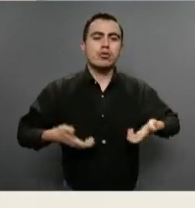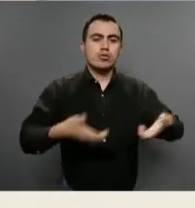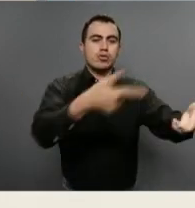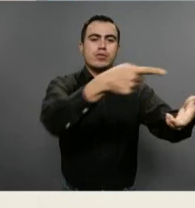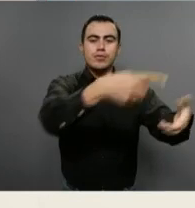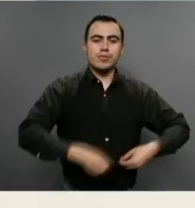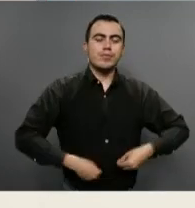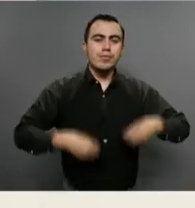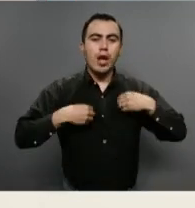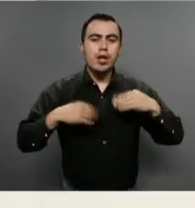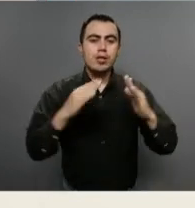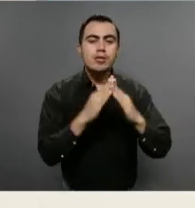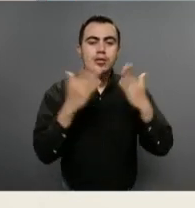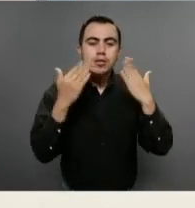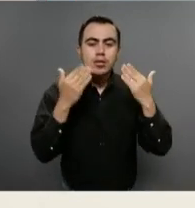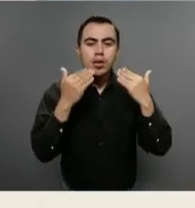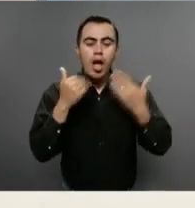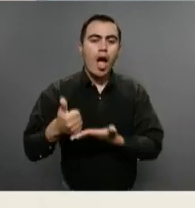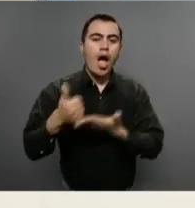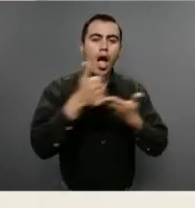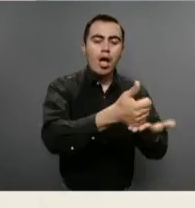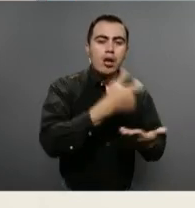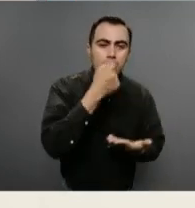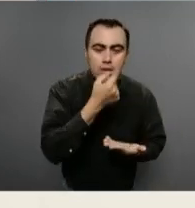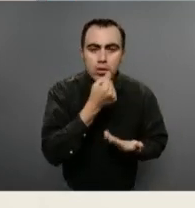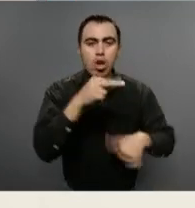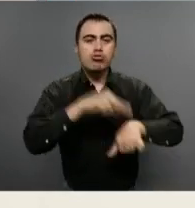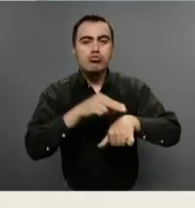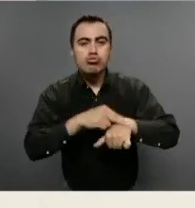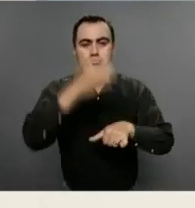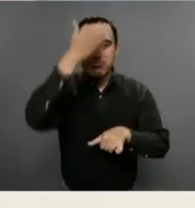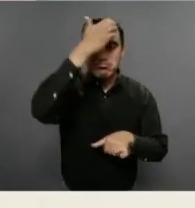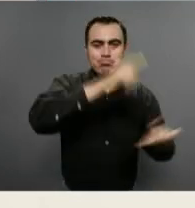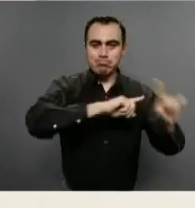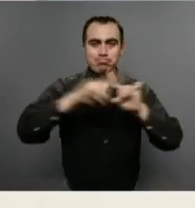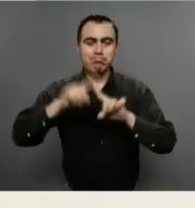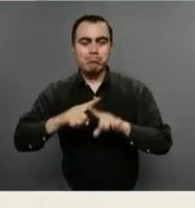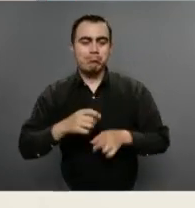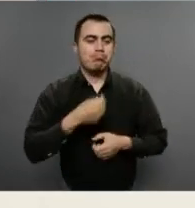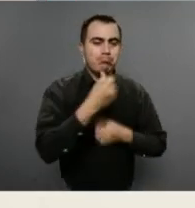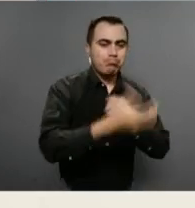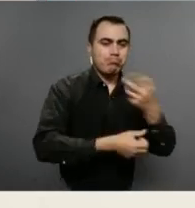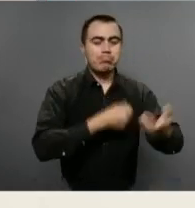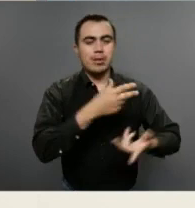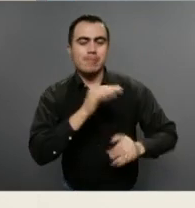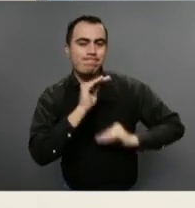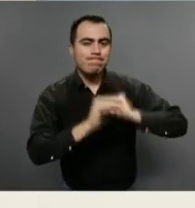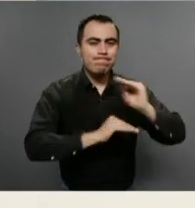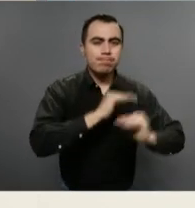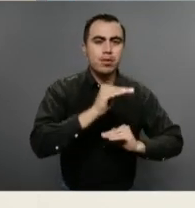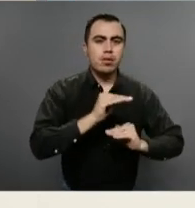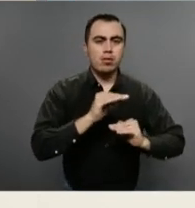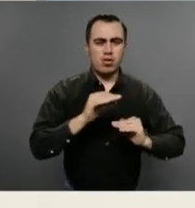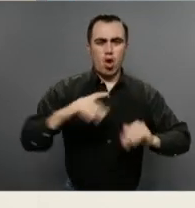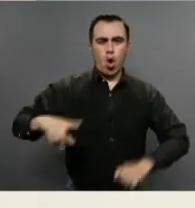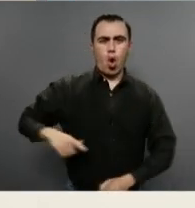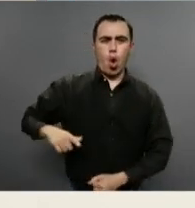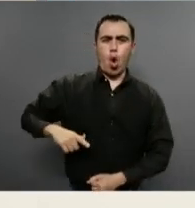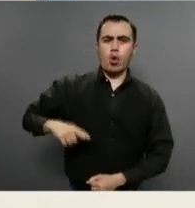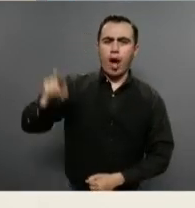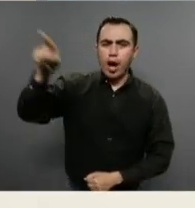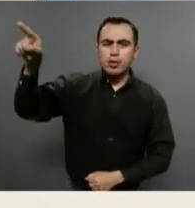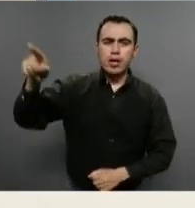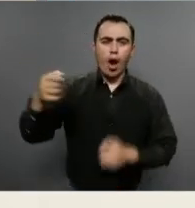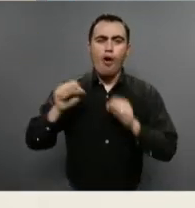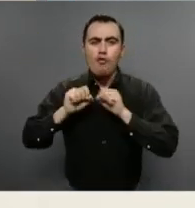callejera, no solo en sus oficinas. O sea, creo que el tema de ir a la calle, a los lugares donde